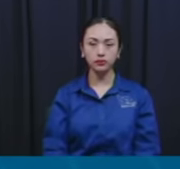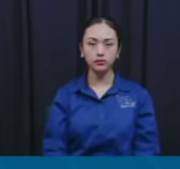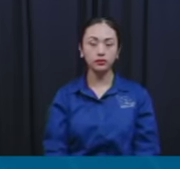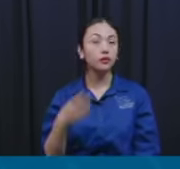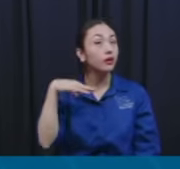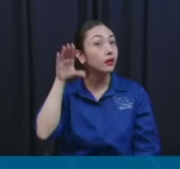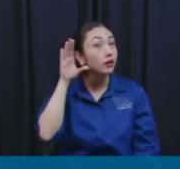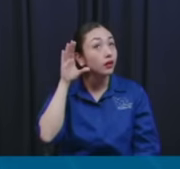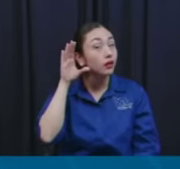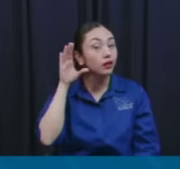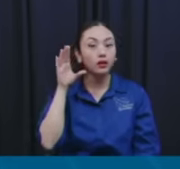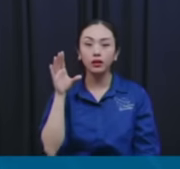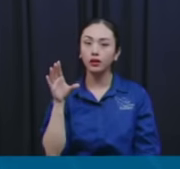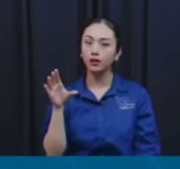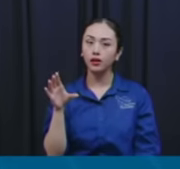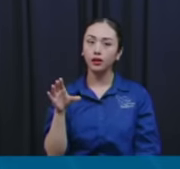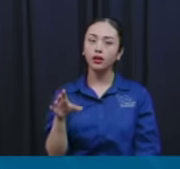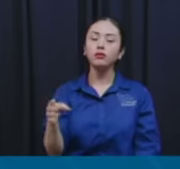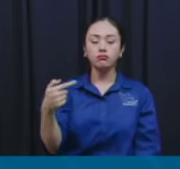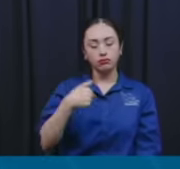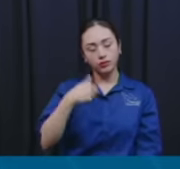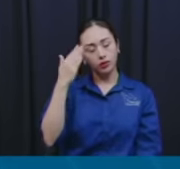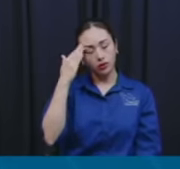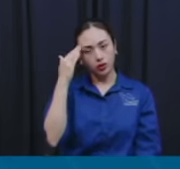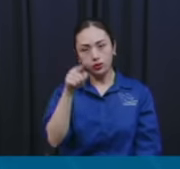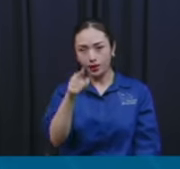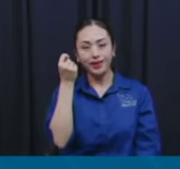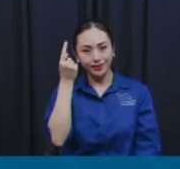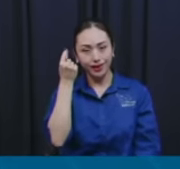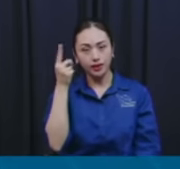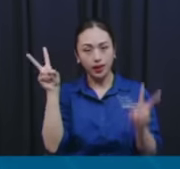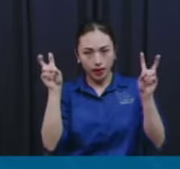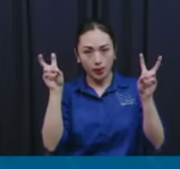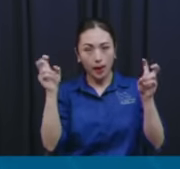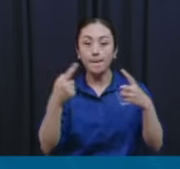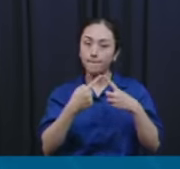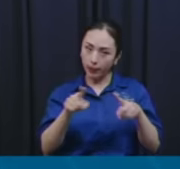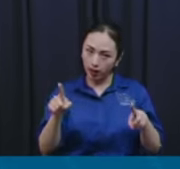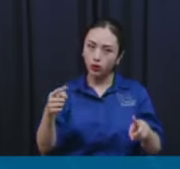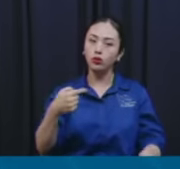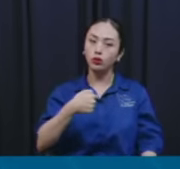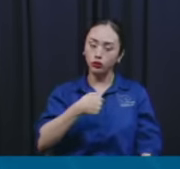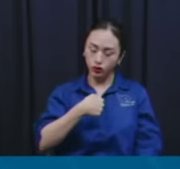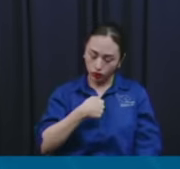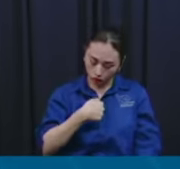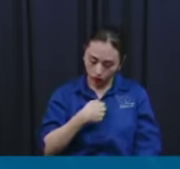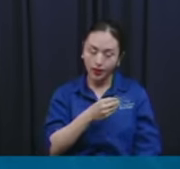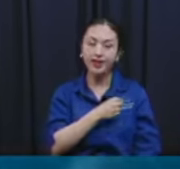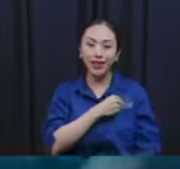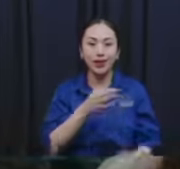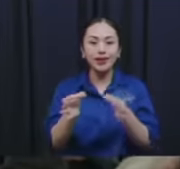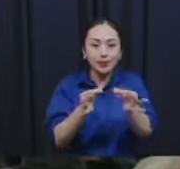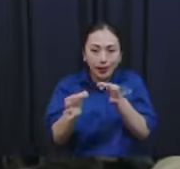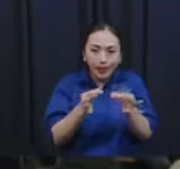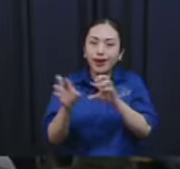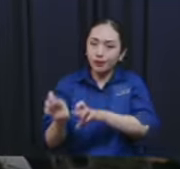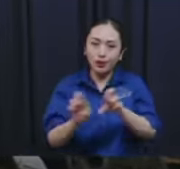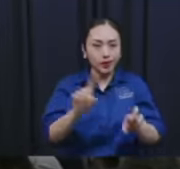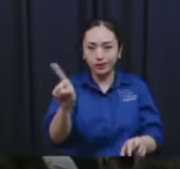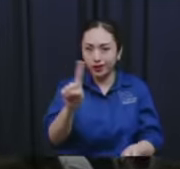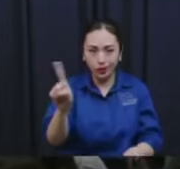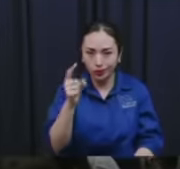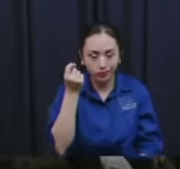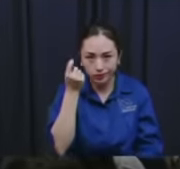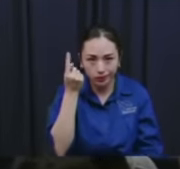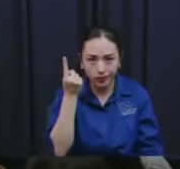diciendo Mire yo sé que muchos de ustedes manejan este tema pero a mí me interesa mucho el paso a paso por los que no lo manejan Y además que ya me